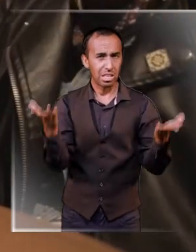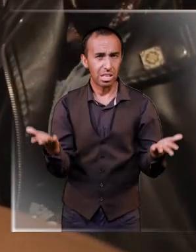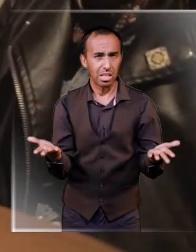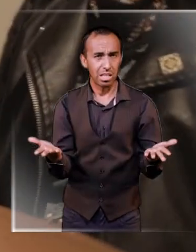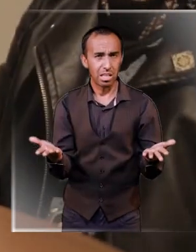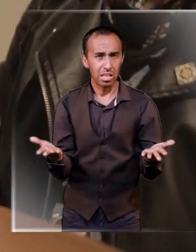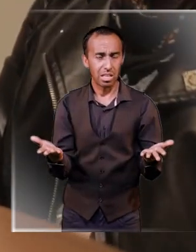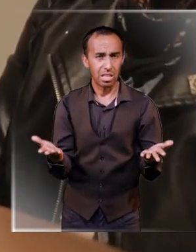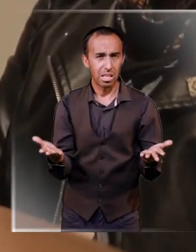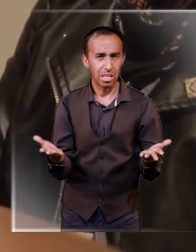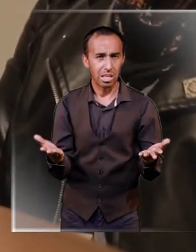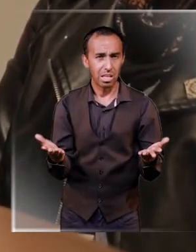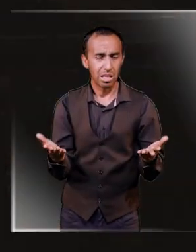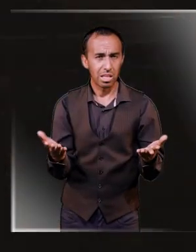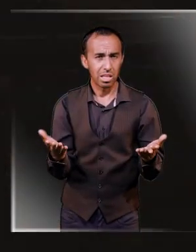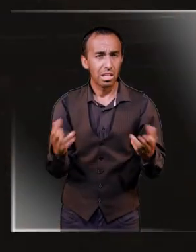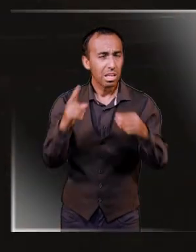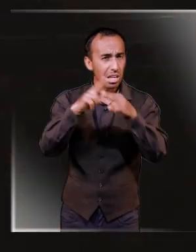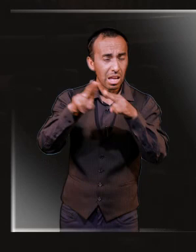sobre el tema